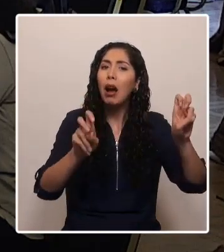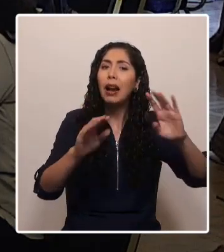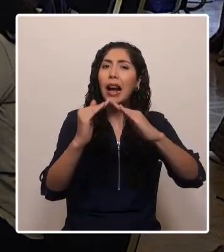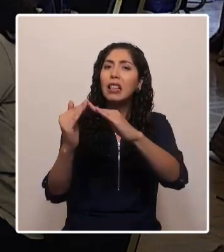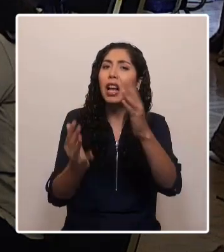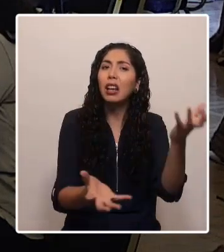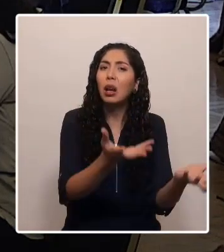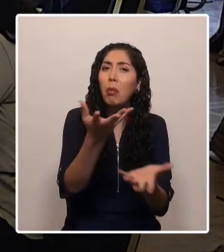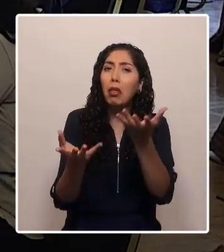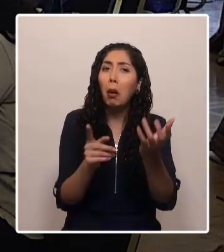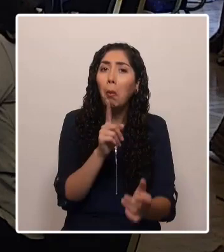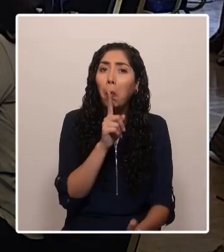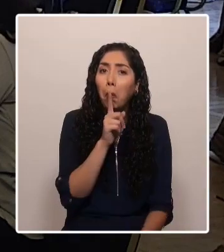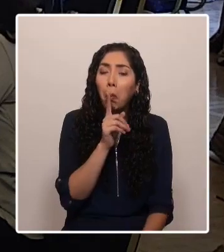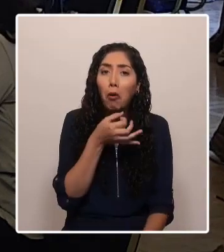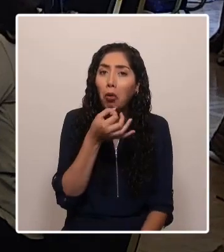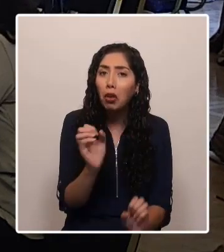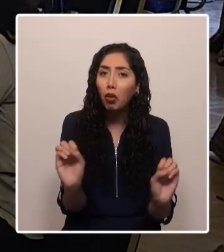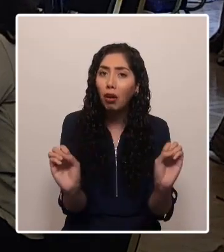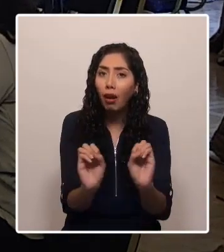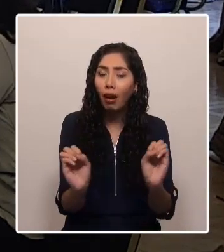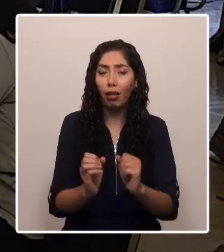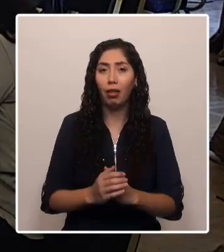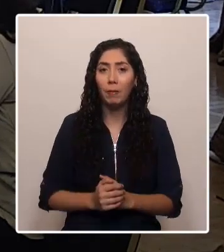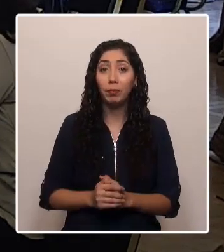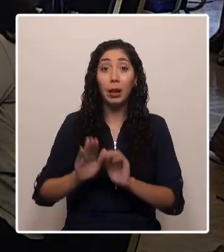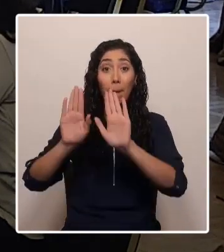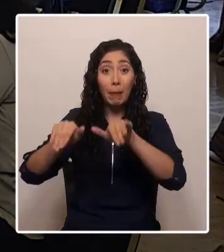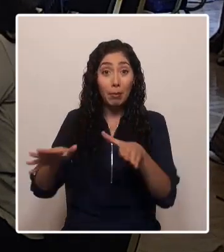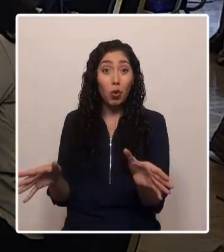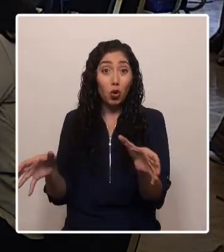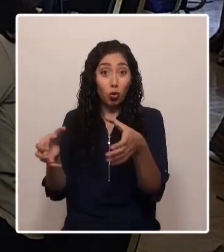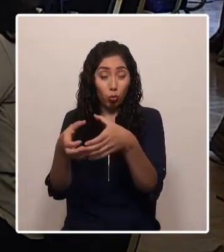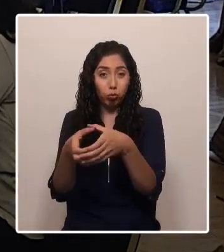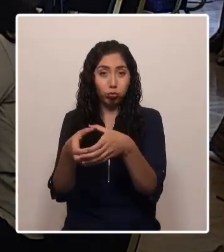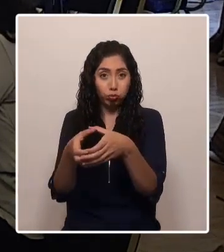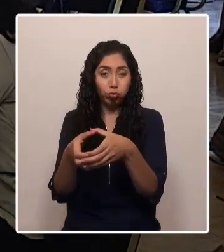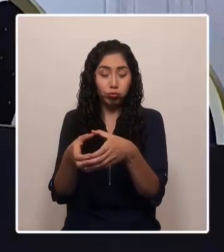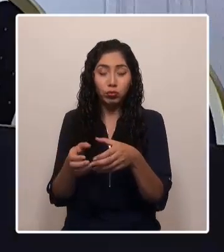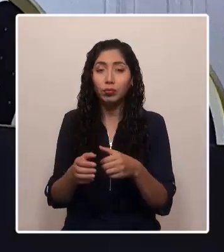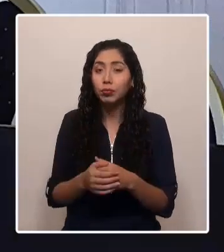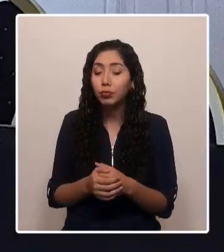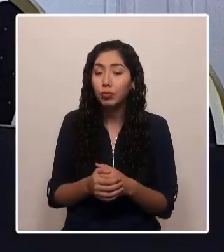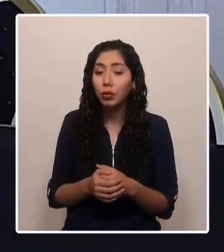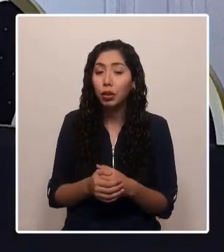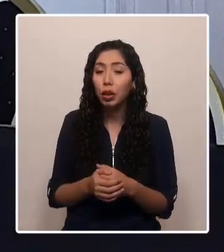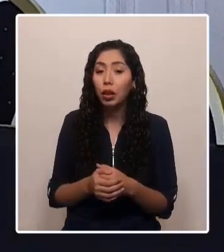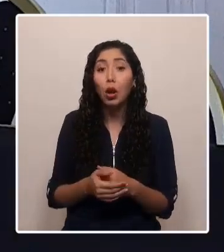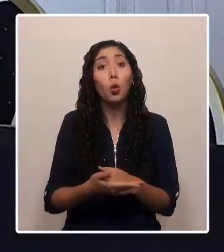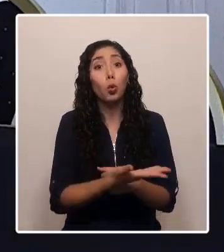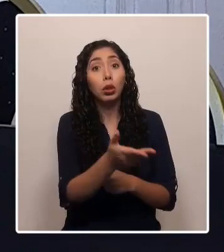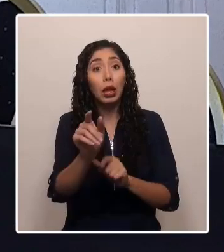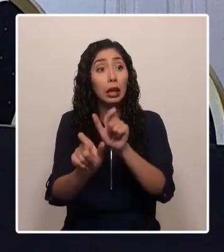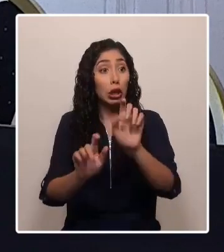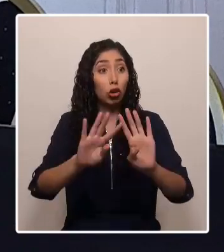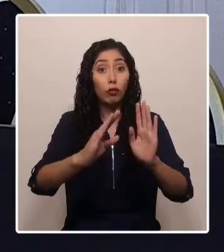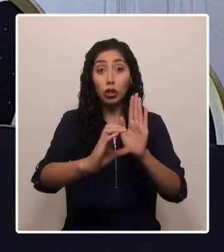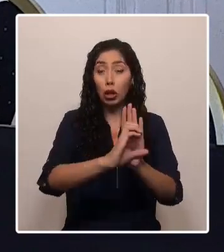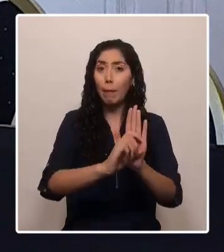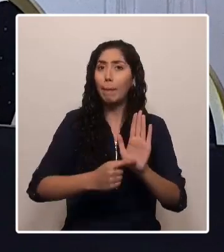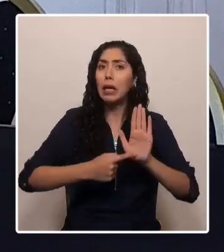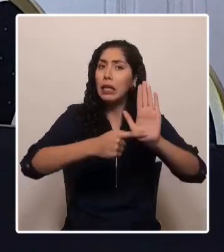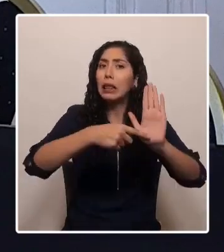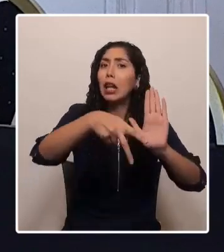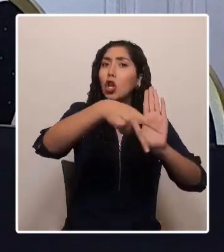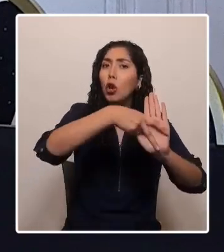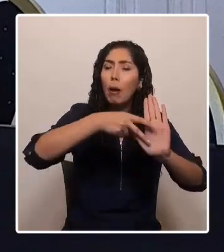El mismo grupo le dio un ultimátum al gobierno. Y hay entre ustedes convencionales que presentaron una norma que prohibía